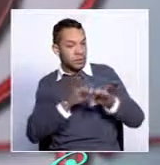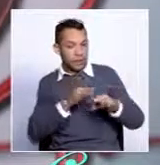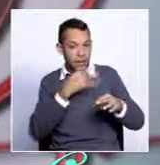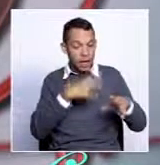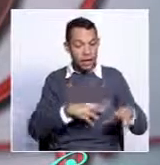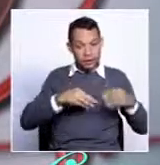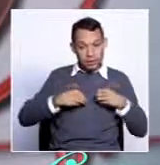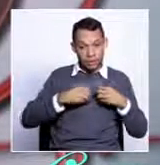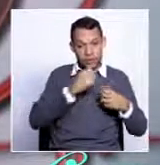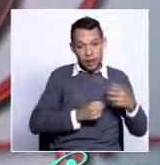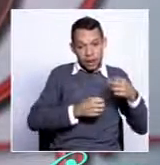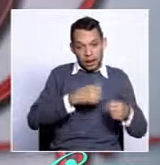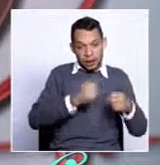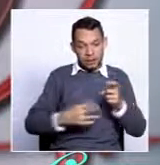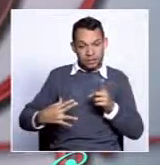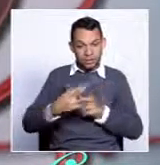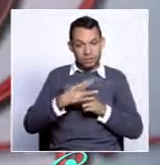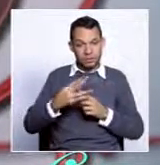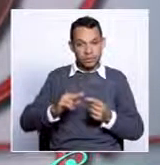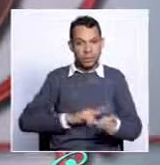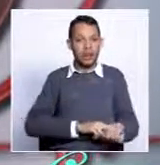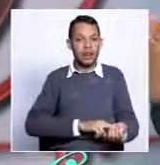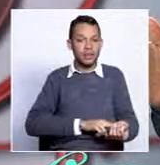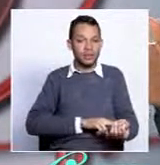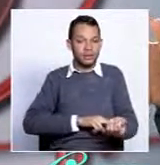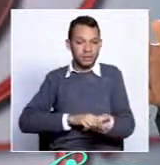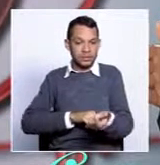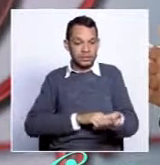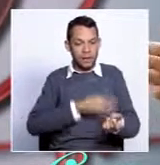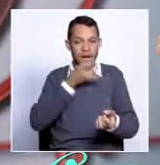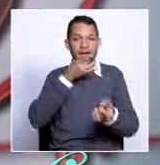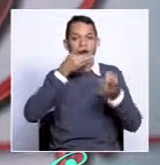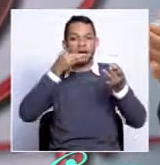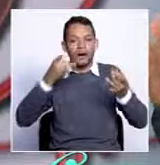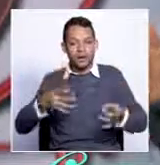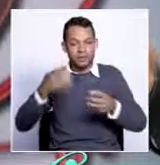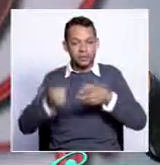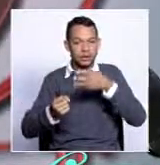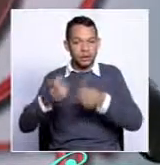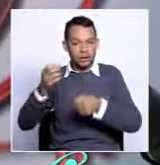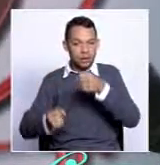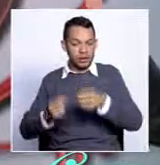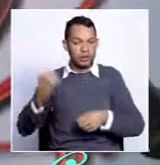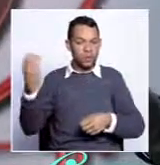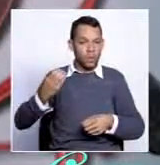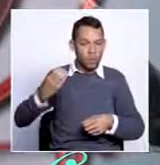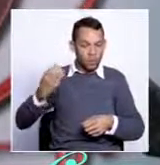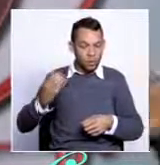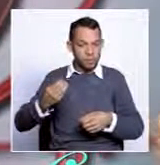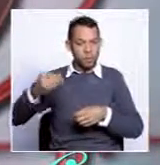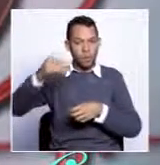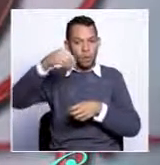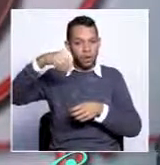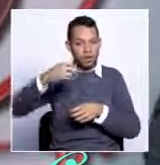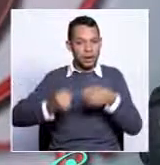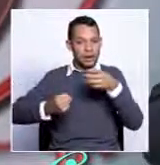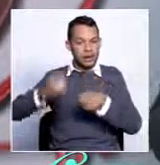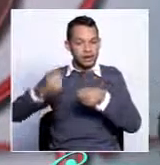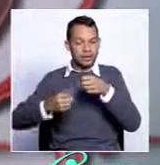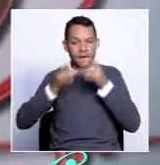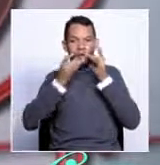porque si algo empeora la diabetes son todos los lácteos leche queso yogur kumis leche en polvo y leche de lactosa da